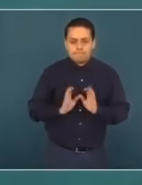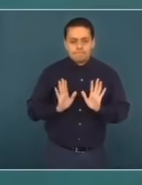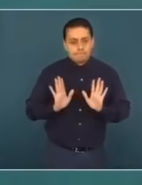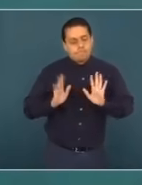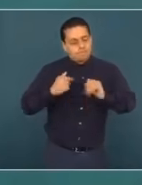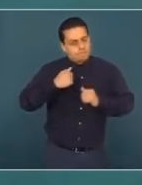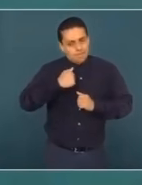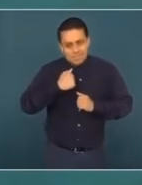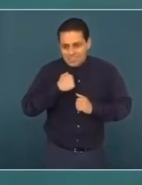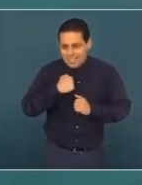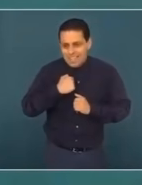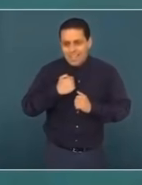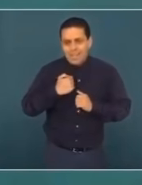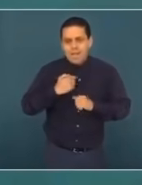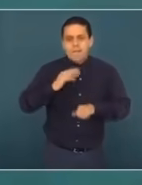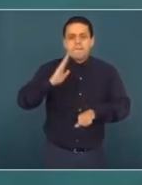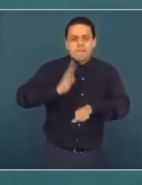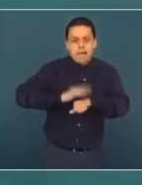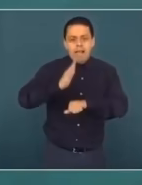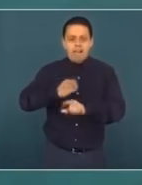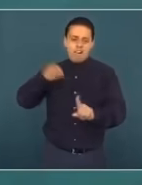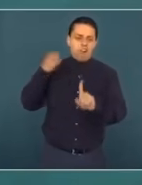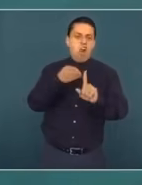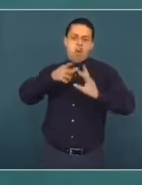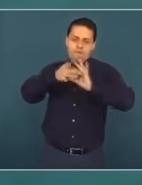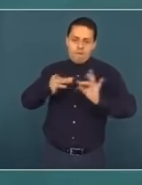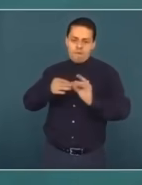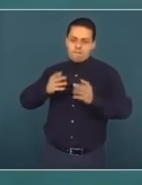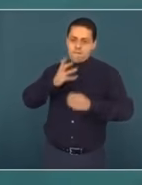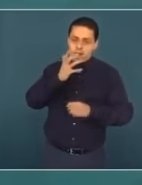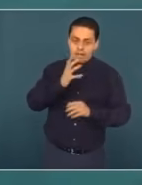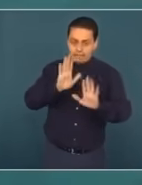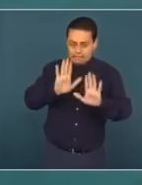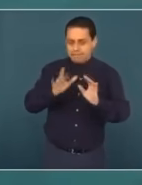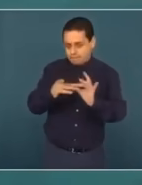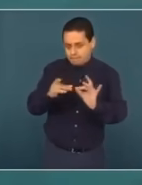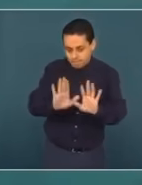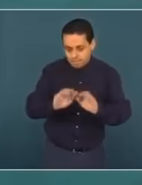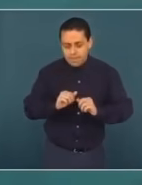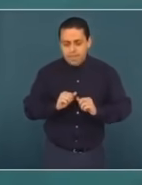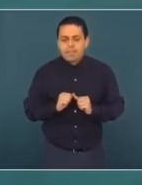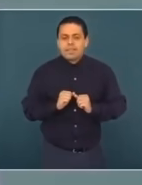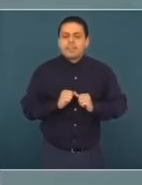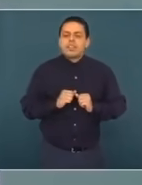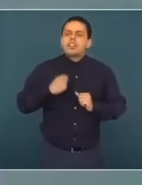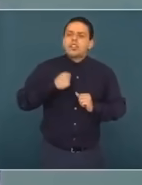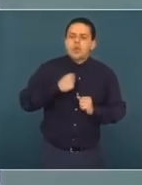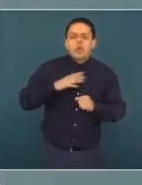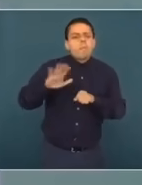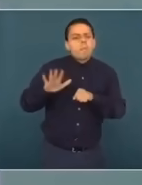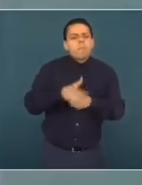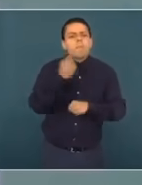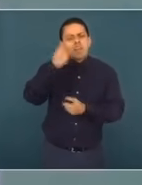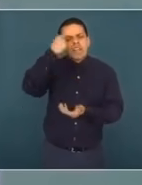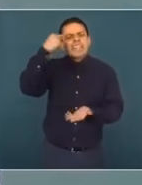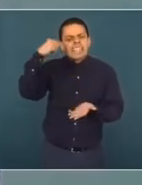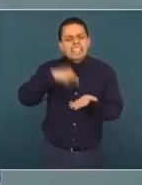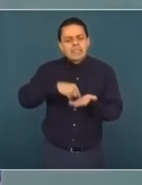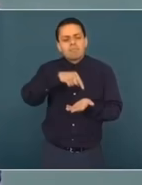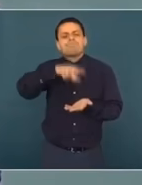tan categórico, ¿por qué creo que no es